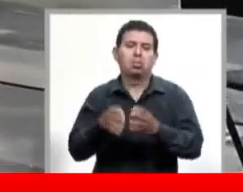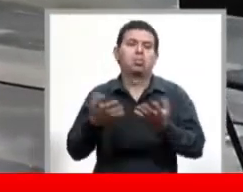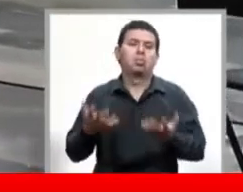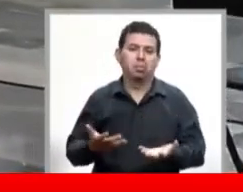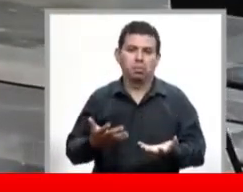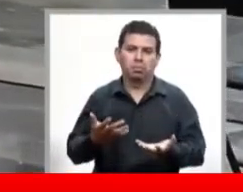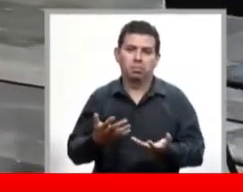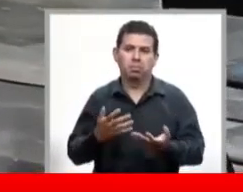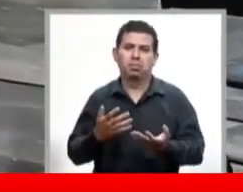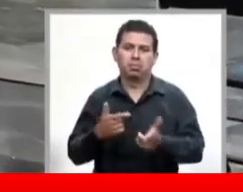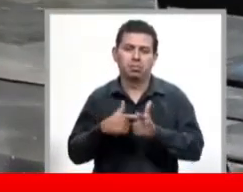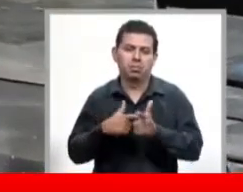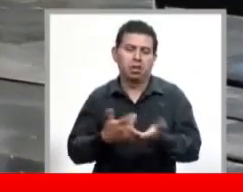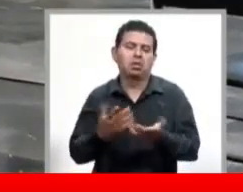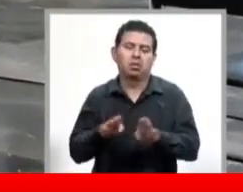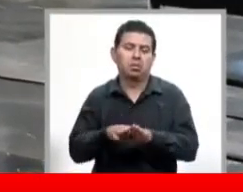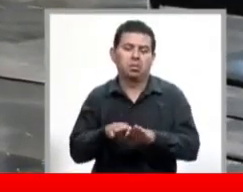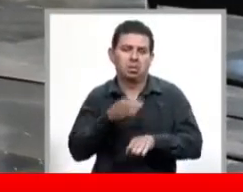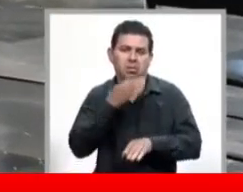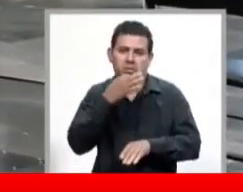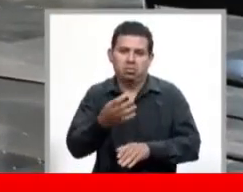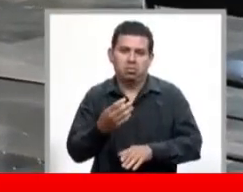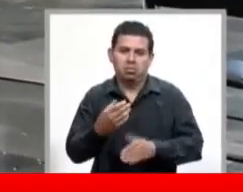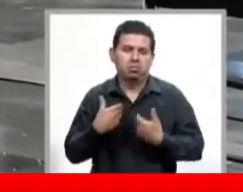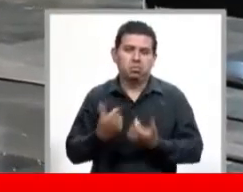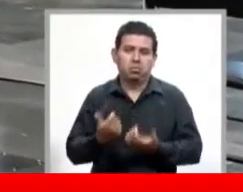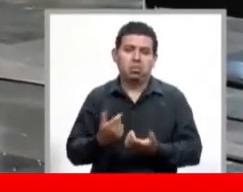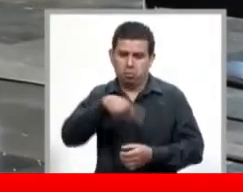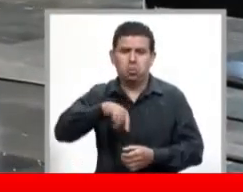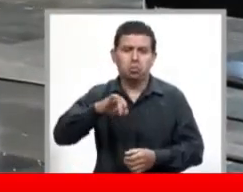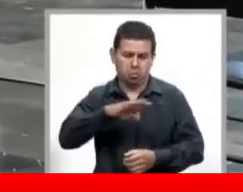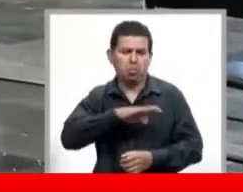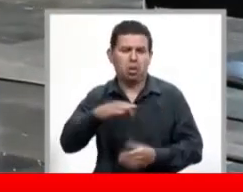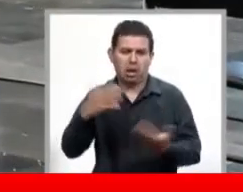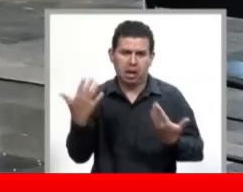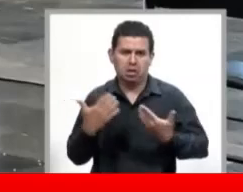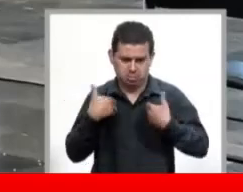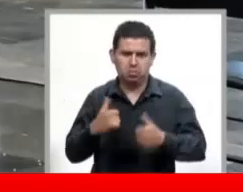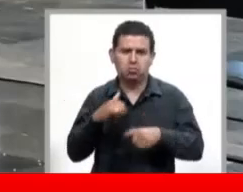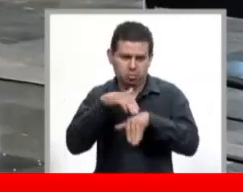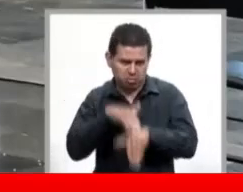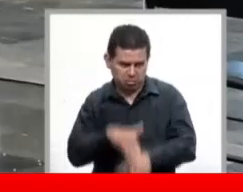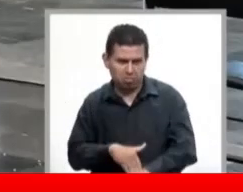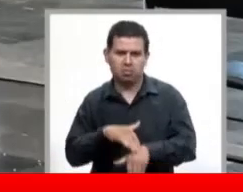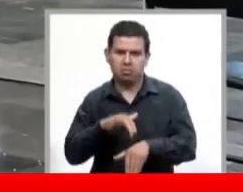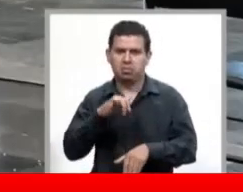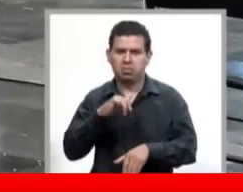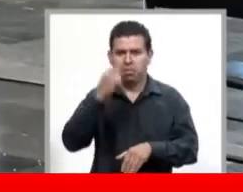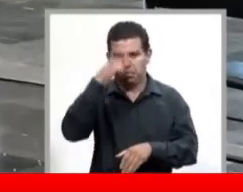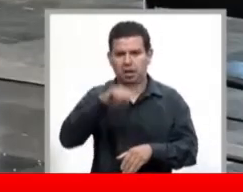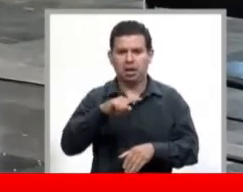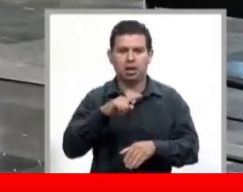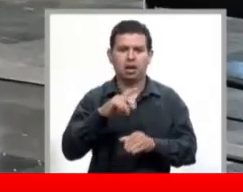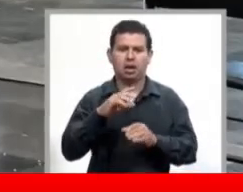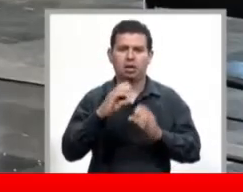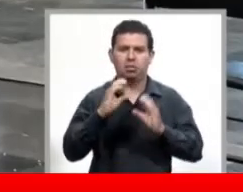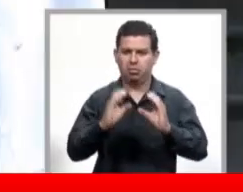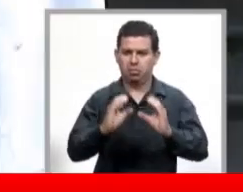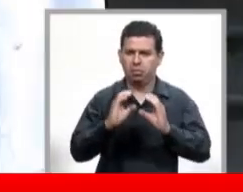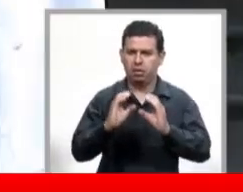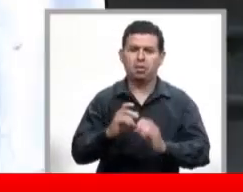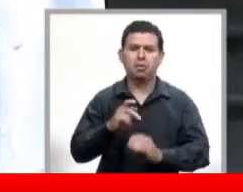sanciones, sino que se comprendiera también que todos vamos a cumplir estas medidas, pues ahora sí que en las medidas de lo posible. Coincido.